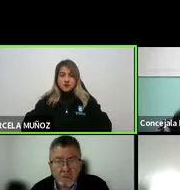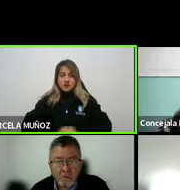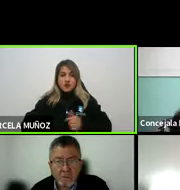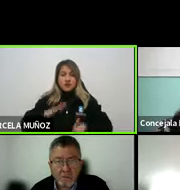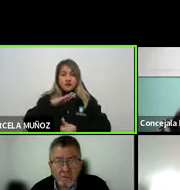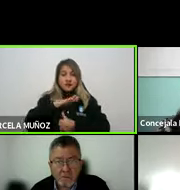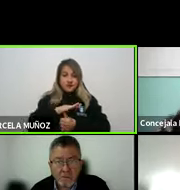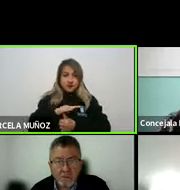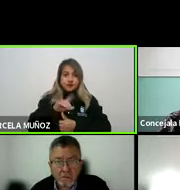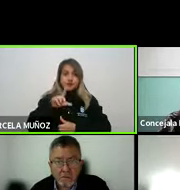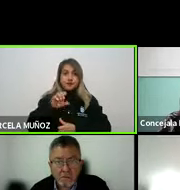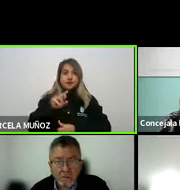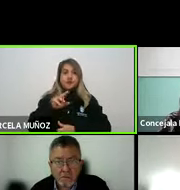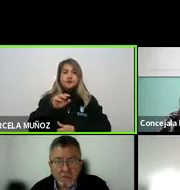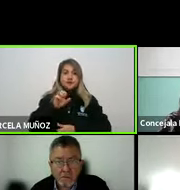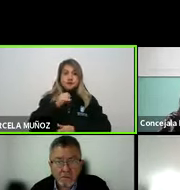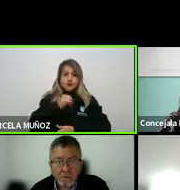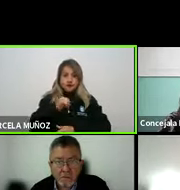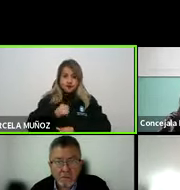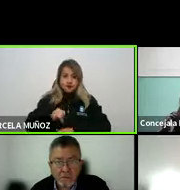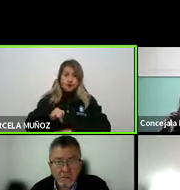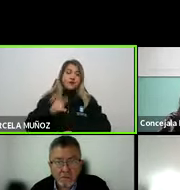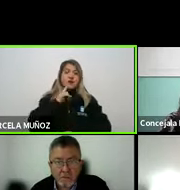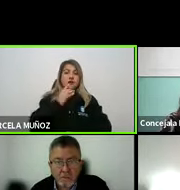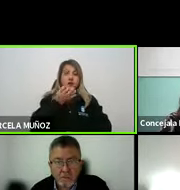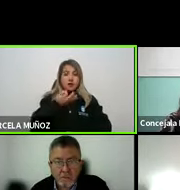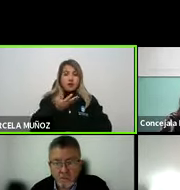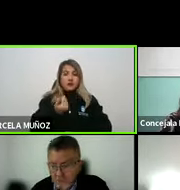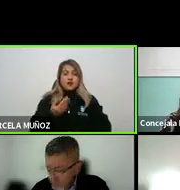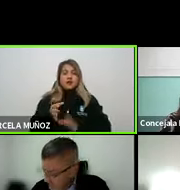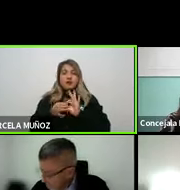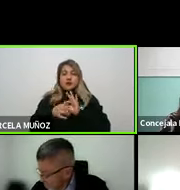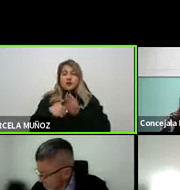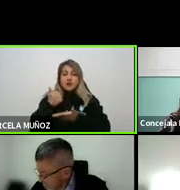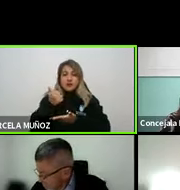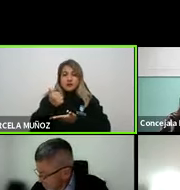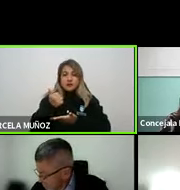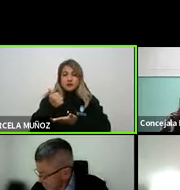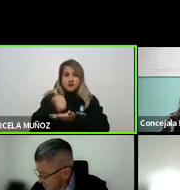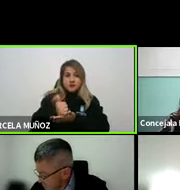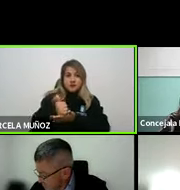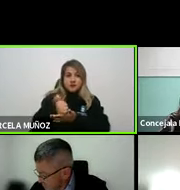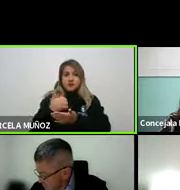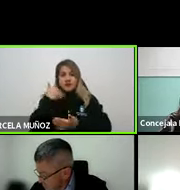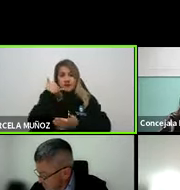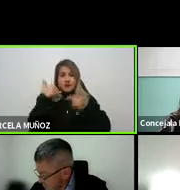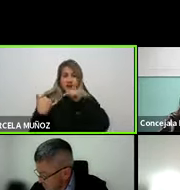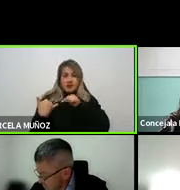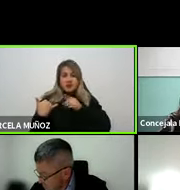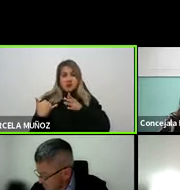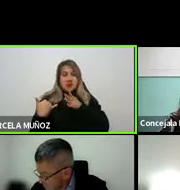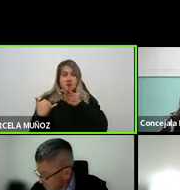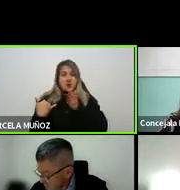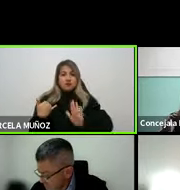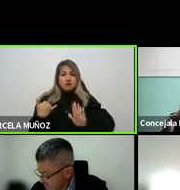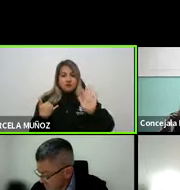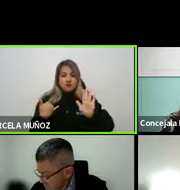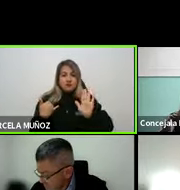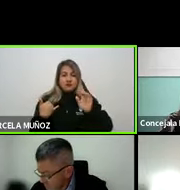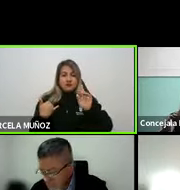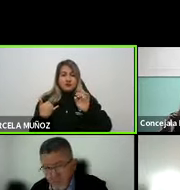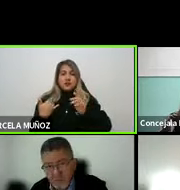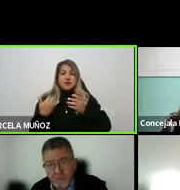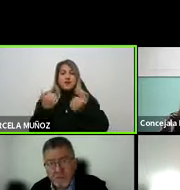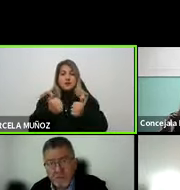Concejal Gonzalo López tiene la palabra. Gracias, alcaldesa. Estaba complicado acá con el teléfono. No sé cómo se levantaba la mano. Pero